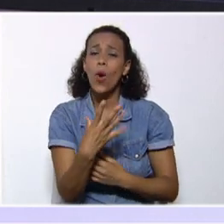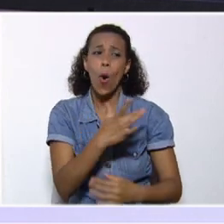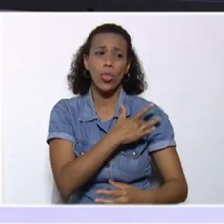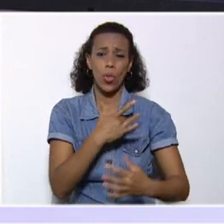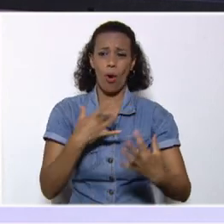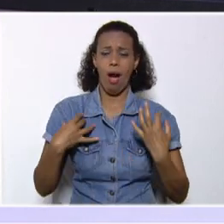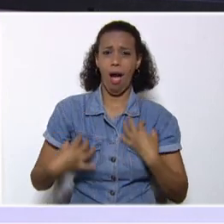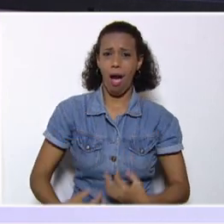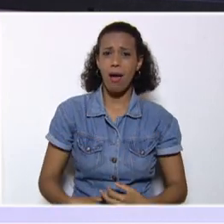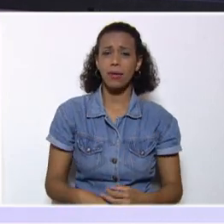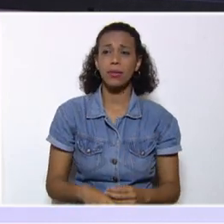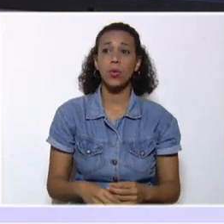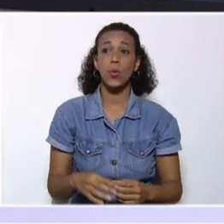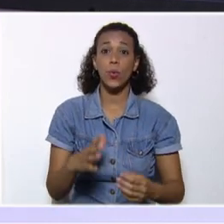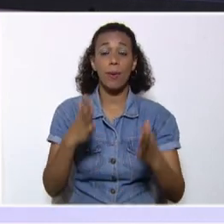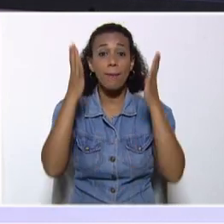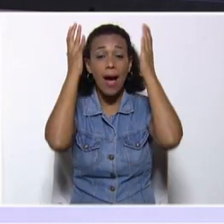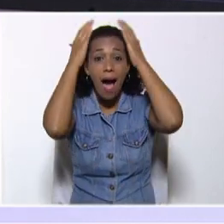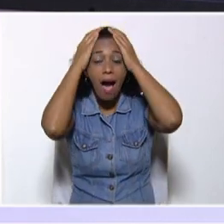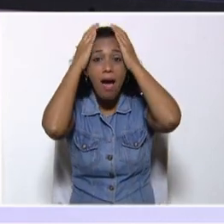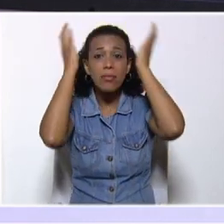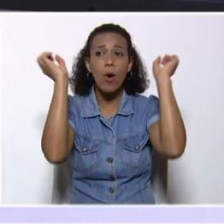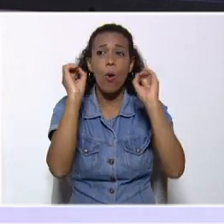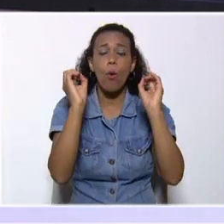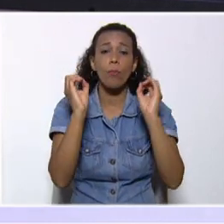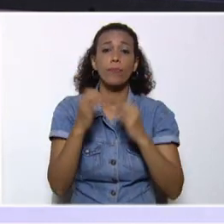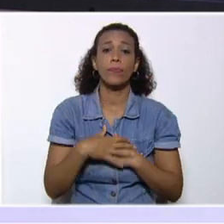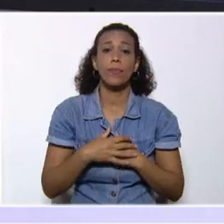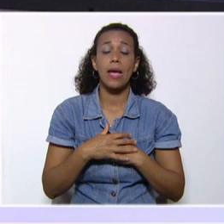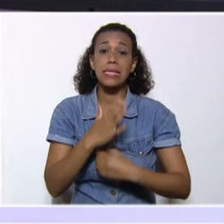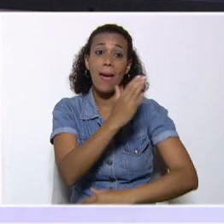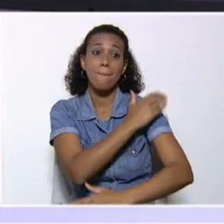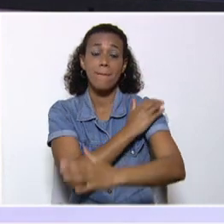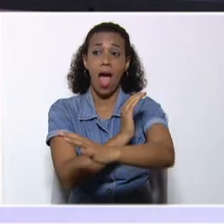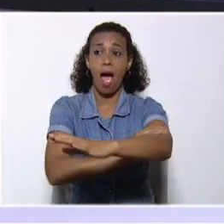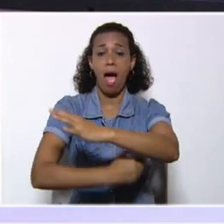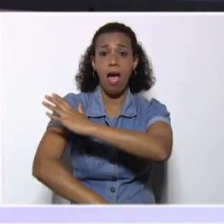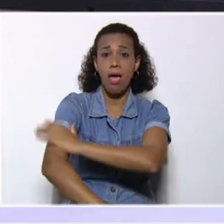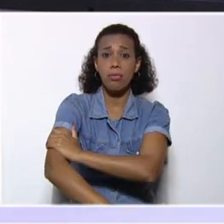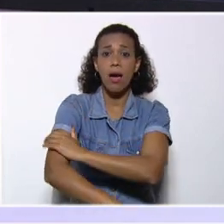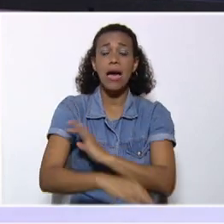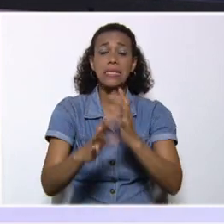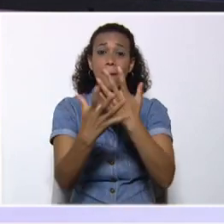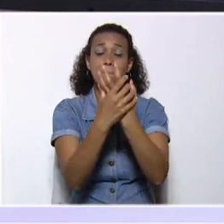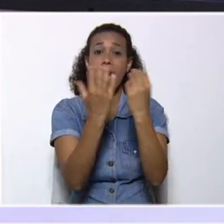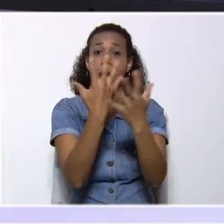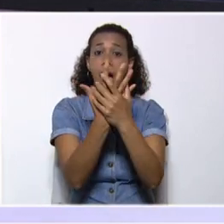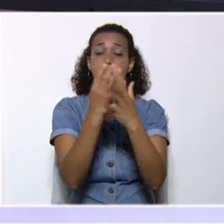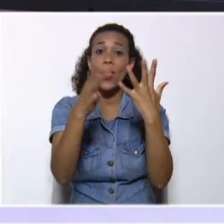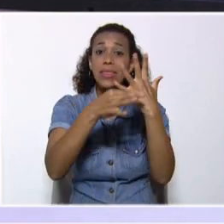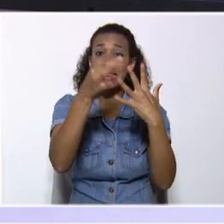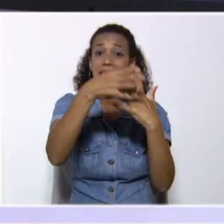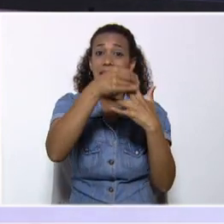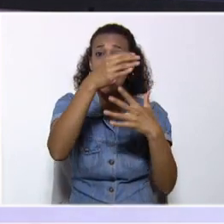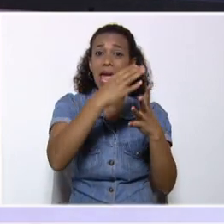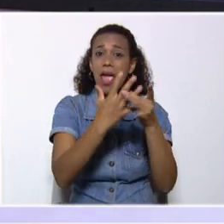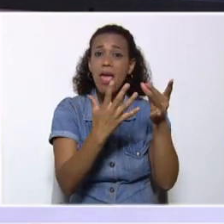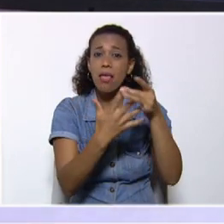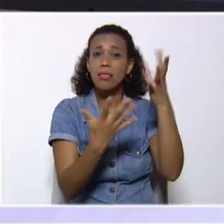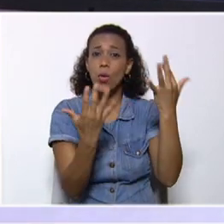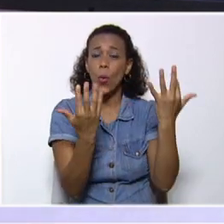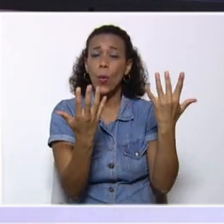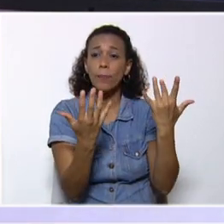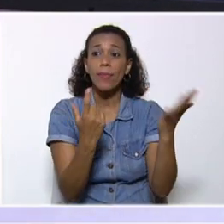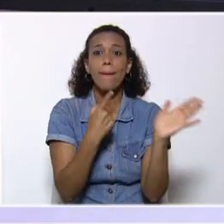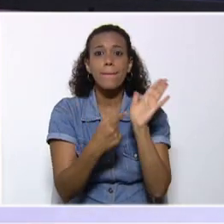en ese momento, si está tocando su cabeza, si está tocando sus brazos, si está tocando sus manitos, sus deditos. Y también